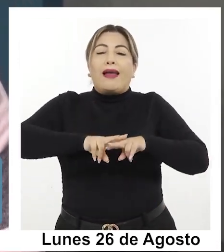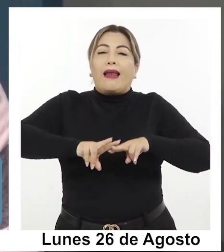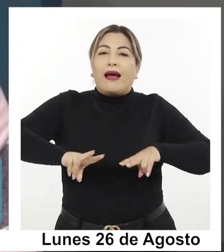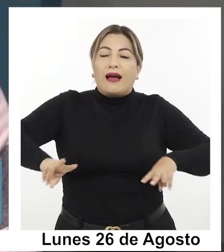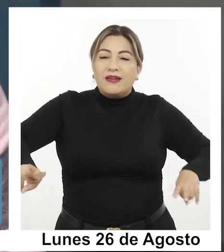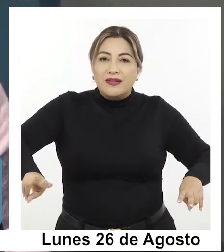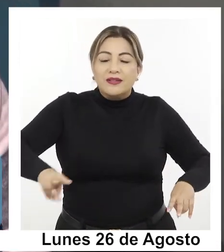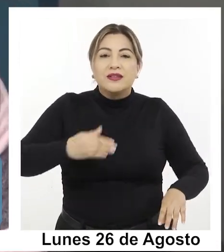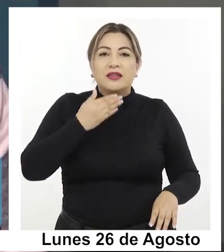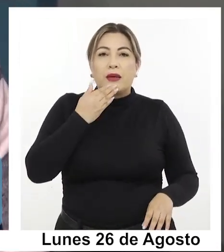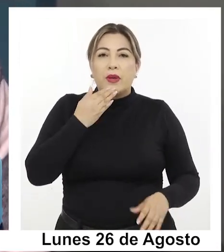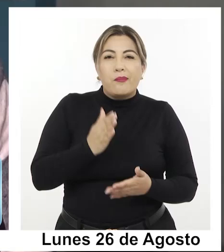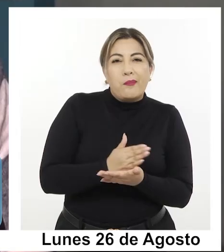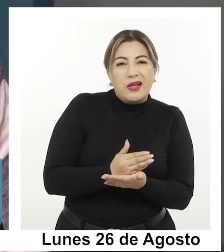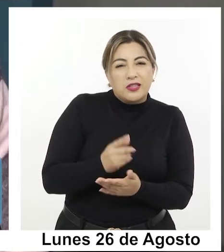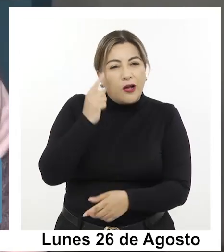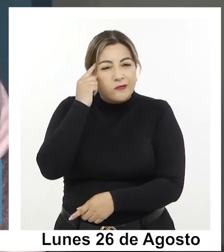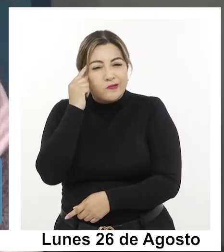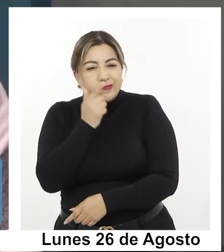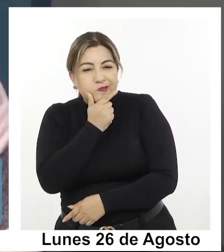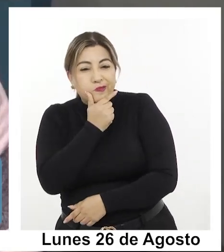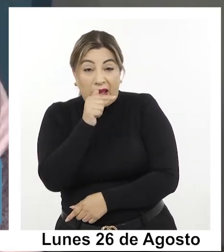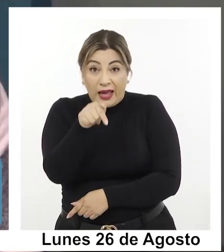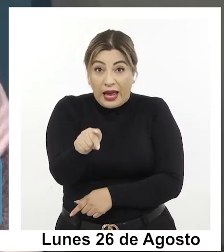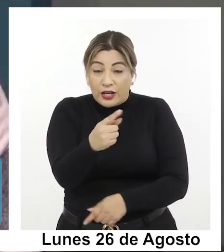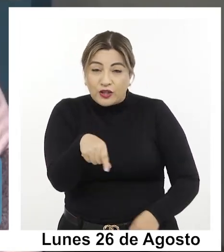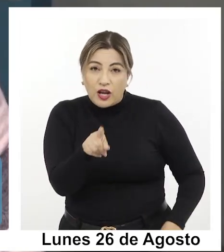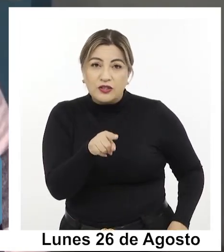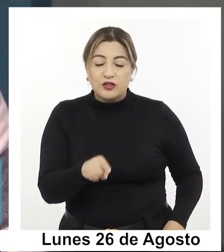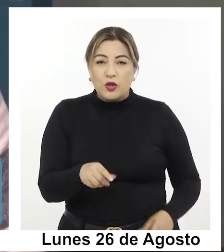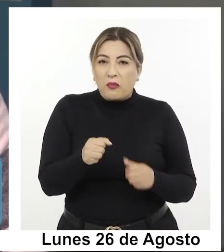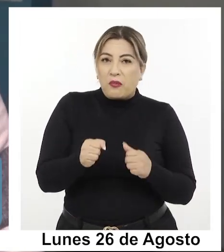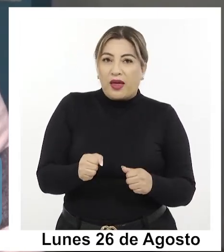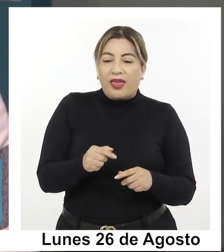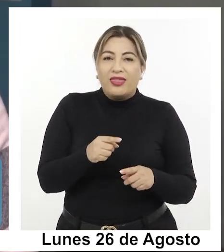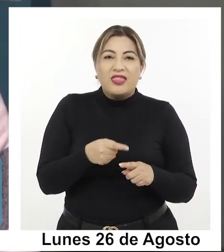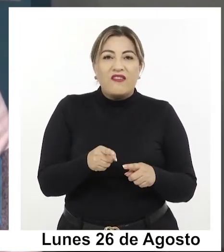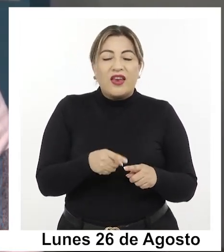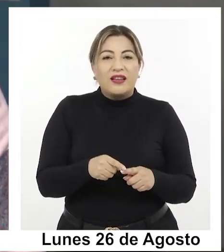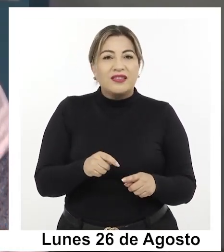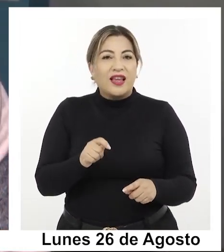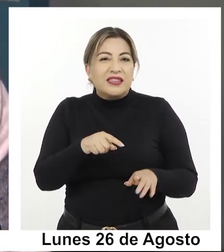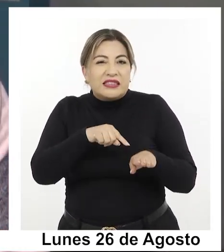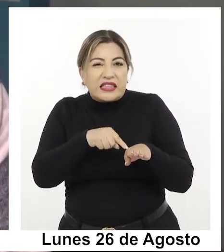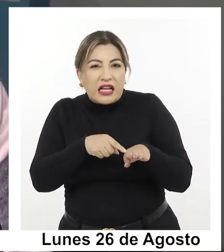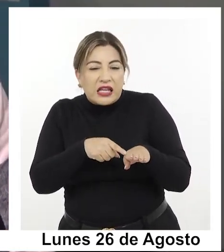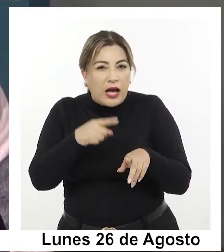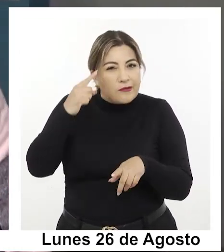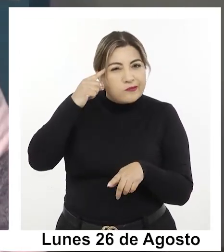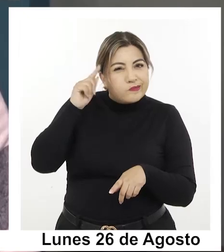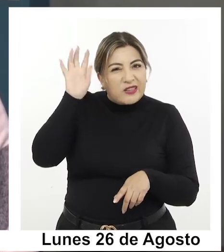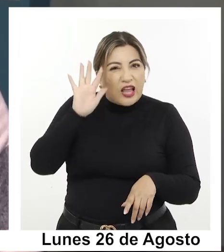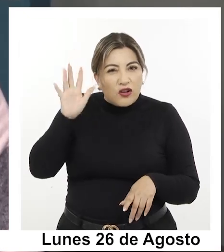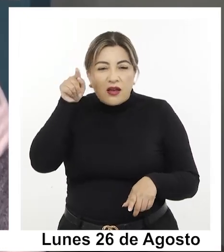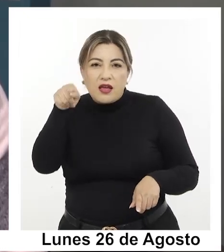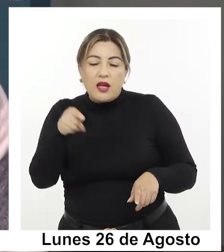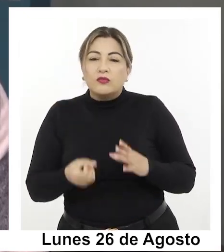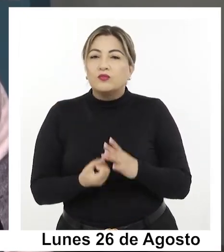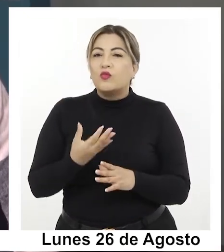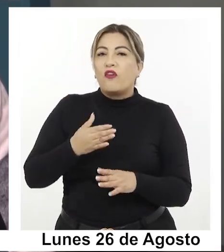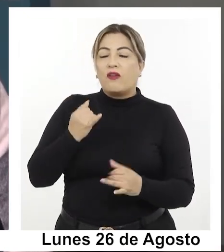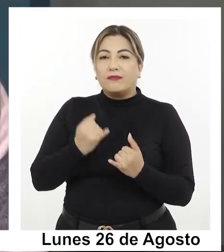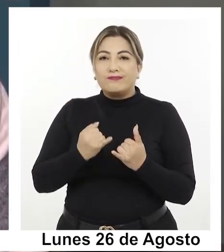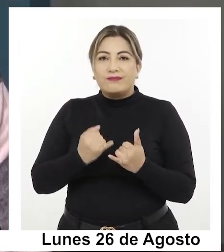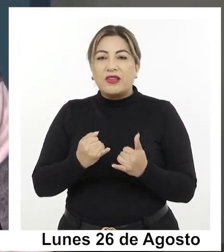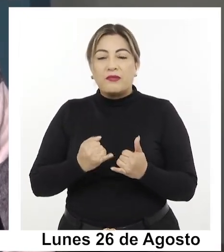su vez también tiene harta estrategia. Entonces, de esa manera uno puede generar distintas tácticas para poder jugar y también va generando nuevos amigos en el